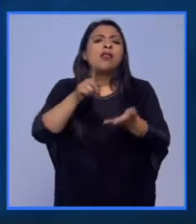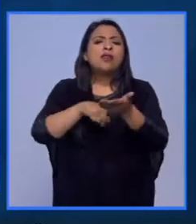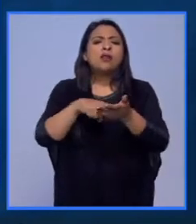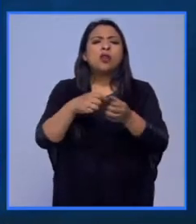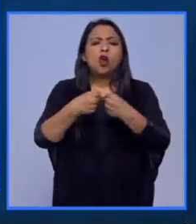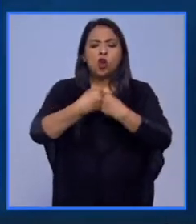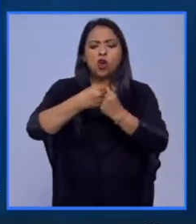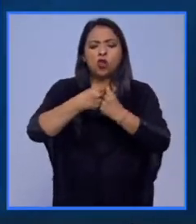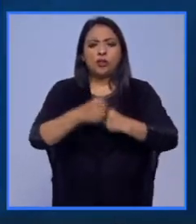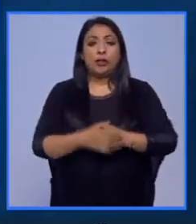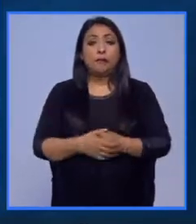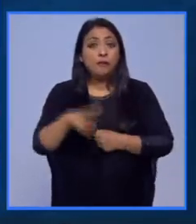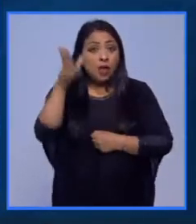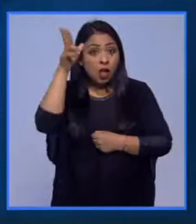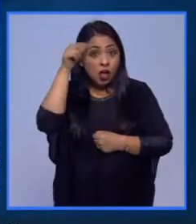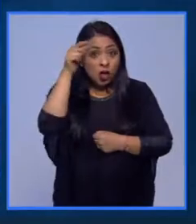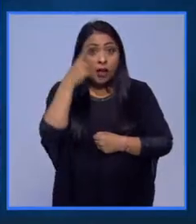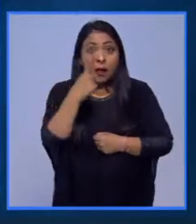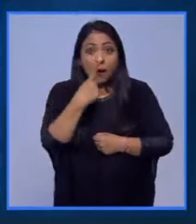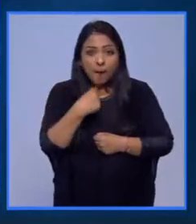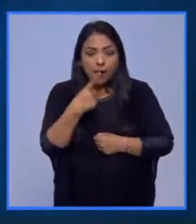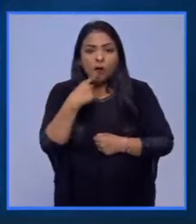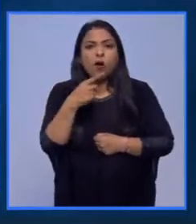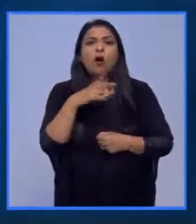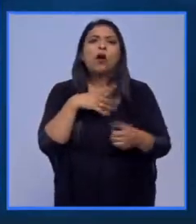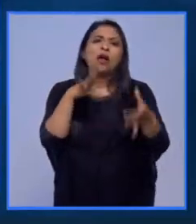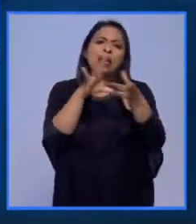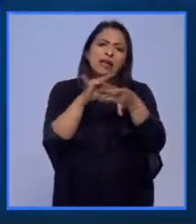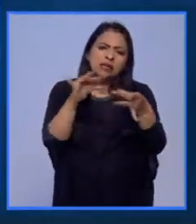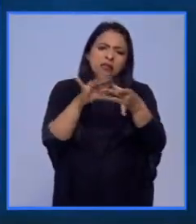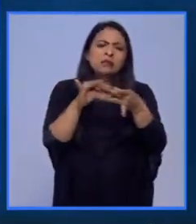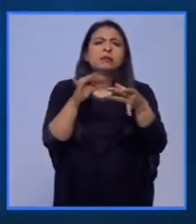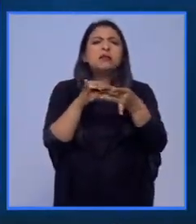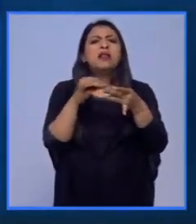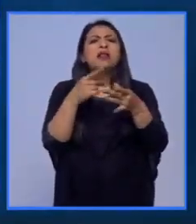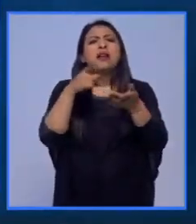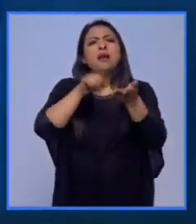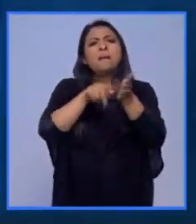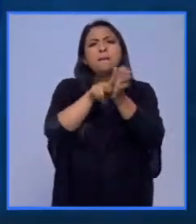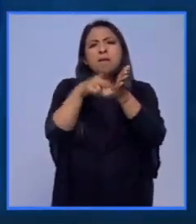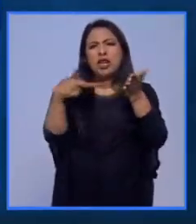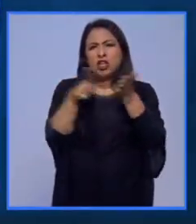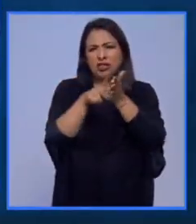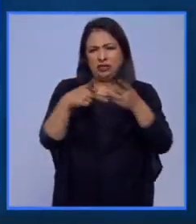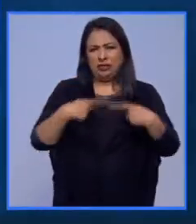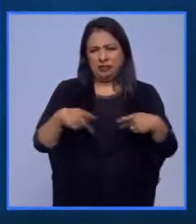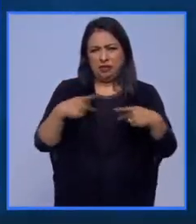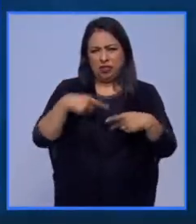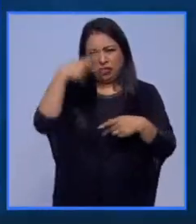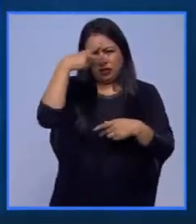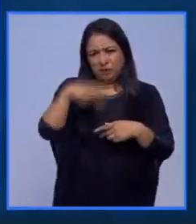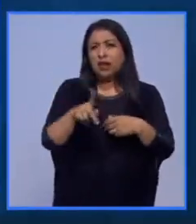El Conejo Rojo no dejó pasar la oportunidad para hablar de la dura situación que viven los periodistas en México.